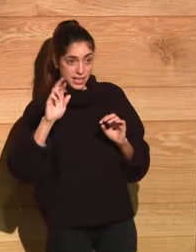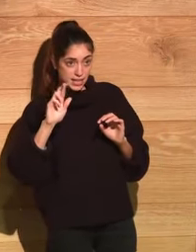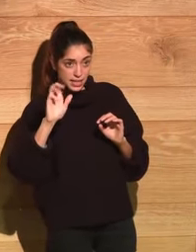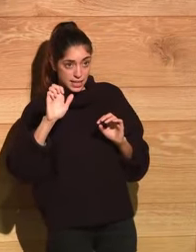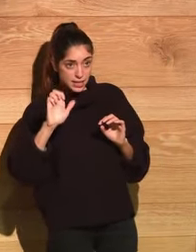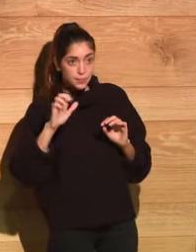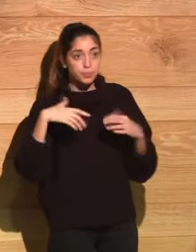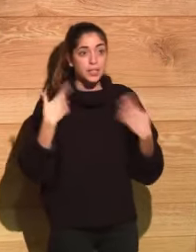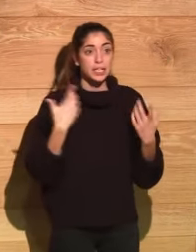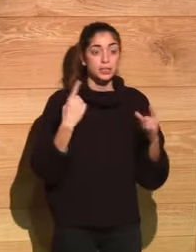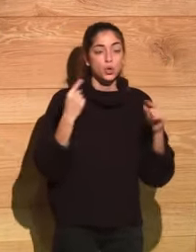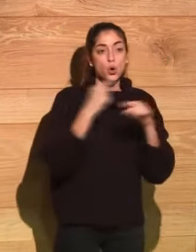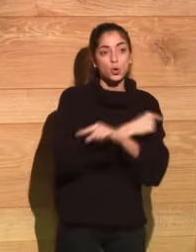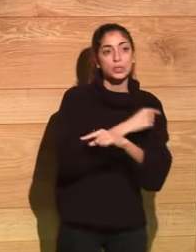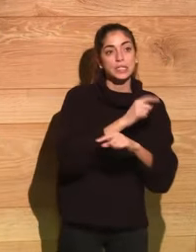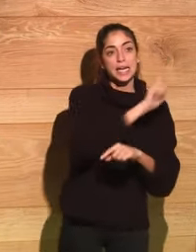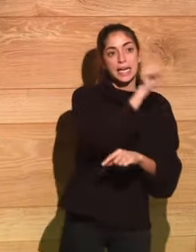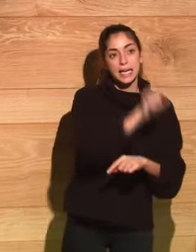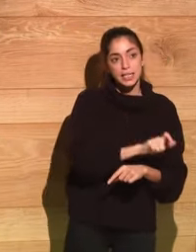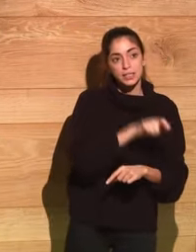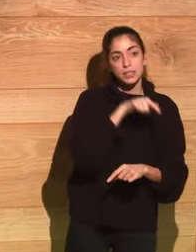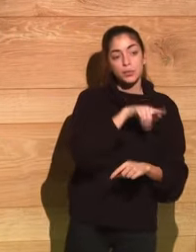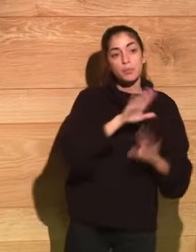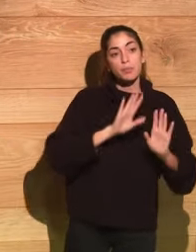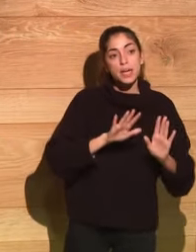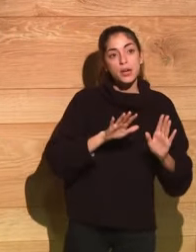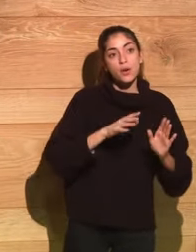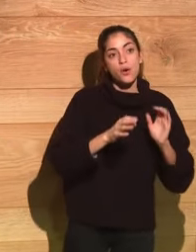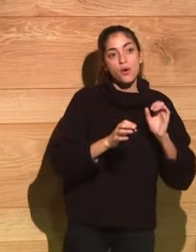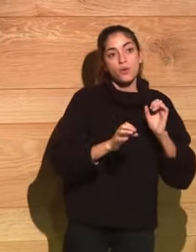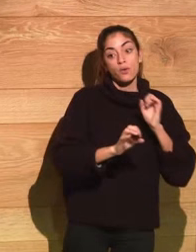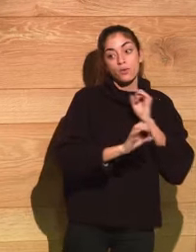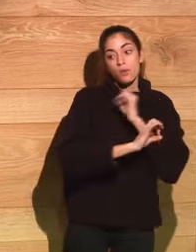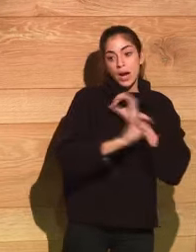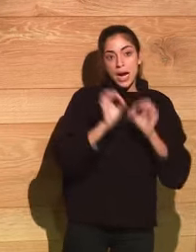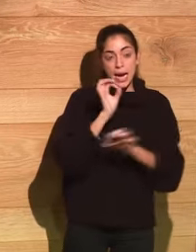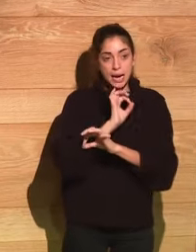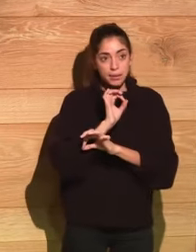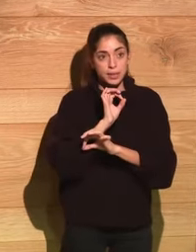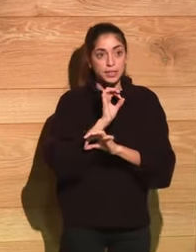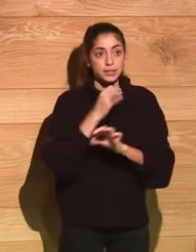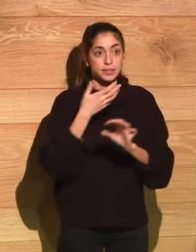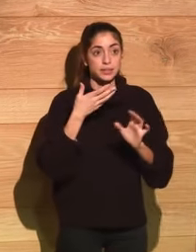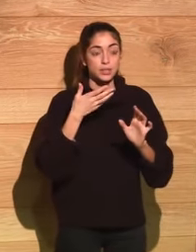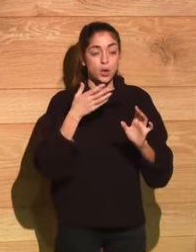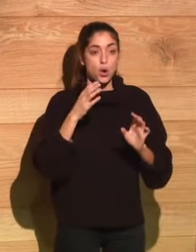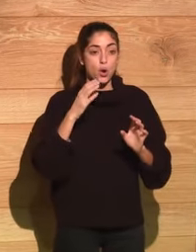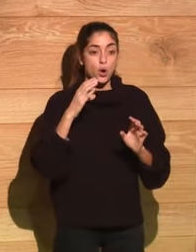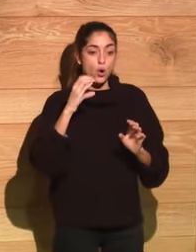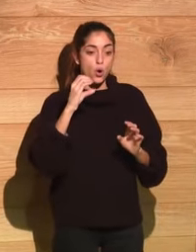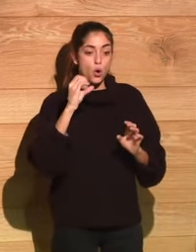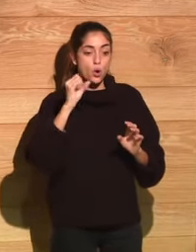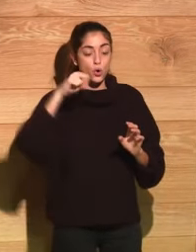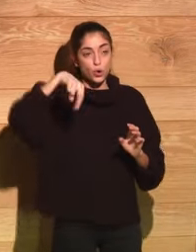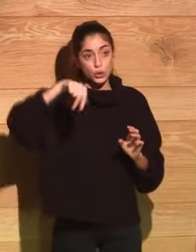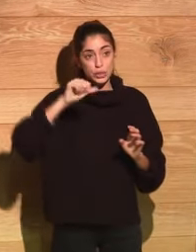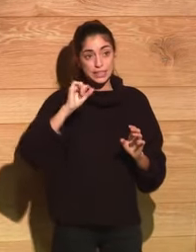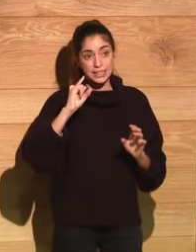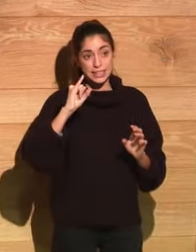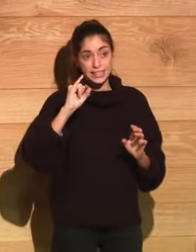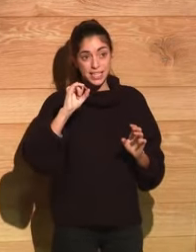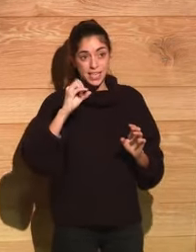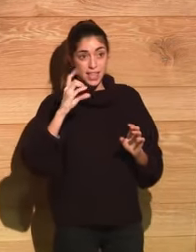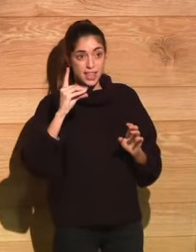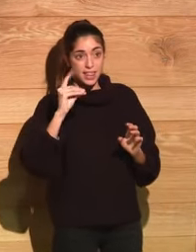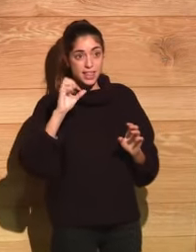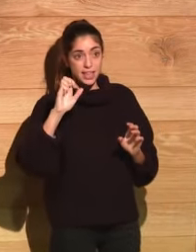italiano, desiderio, pero tiene su gemelo, que es considerar, considerer. Considerar también significa